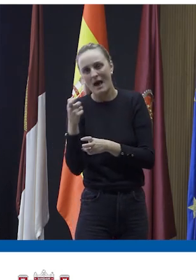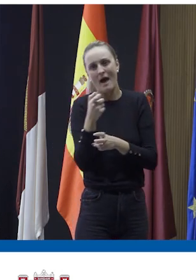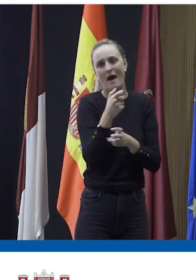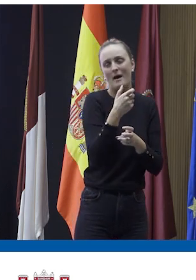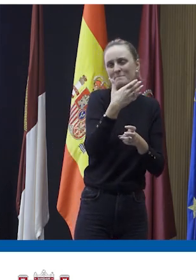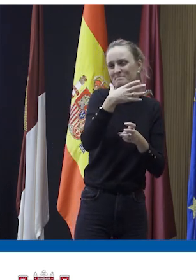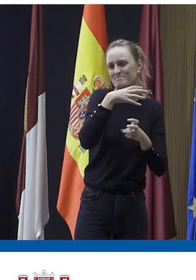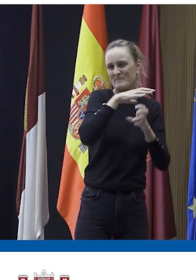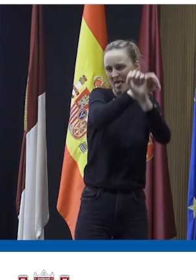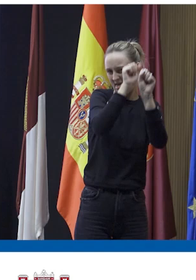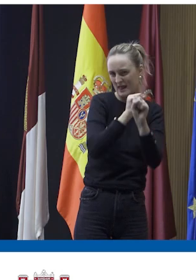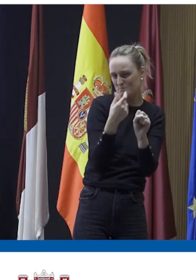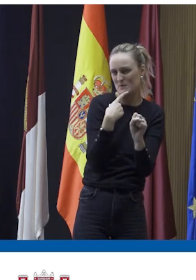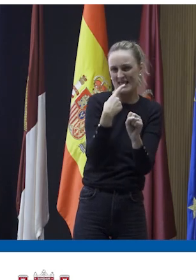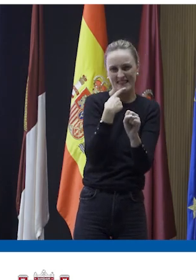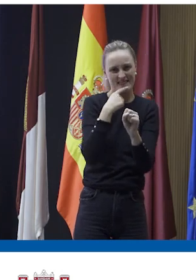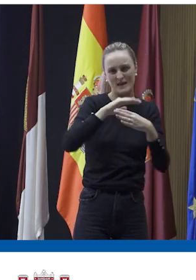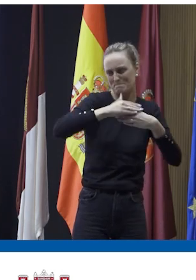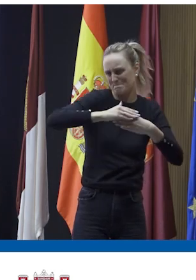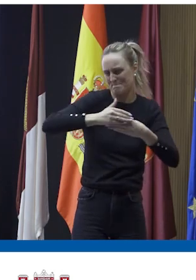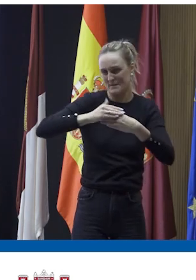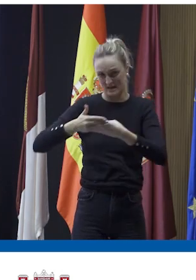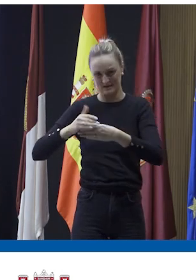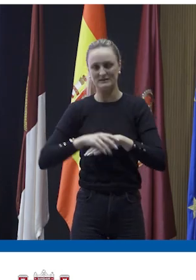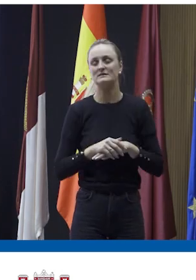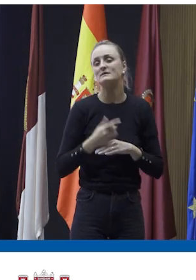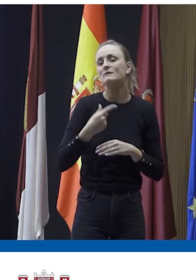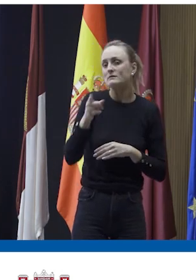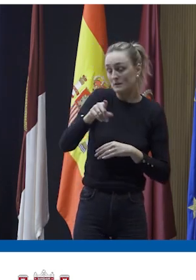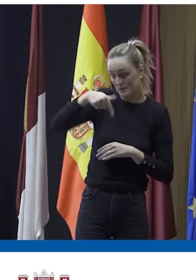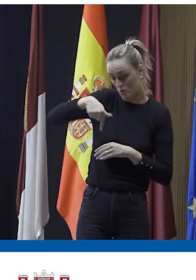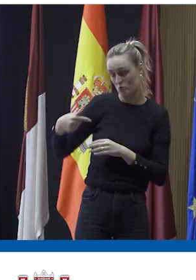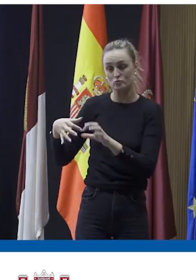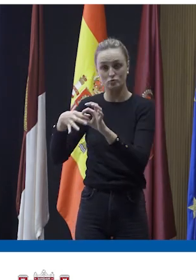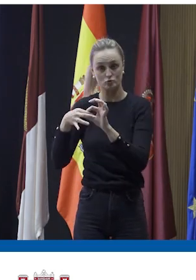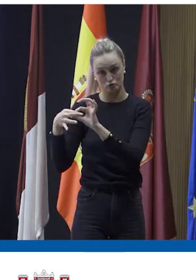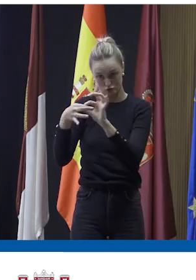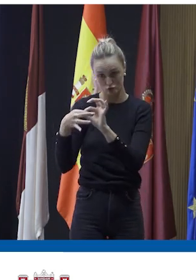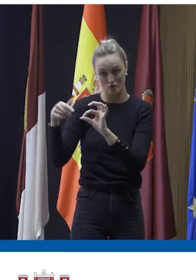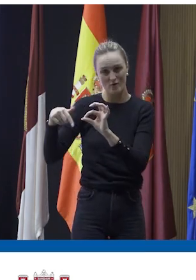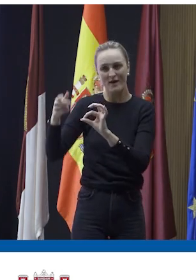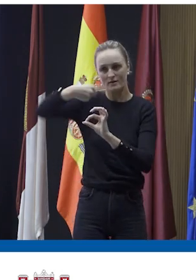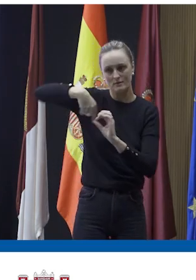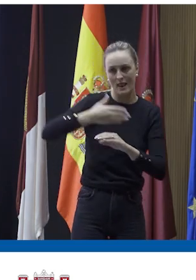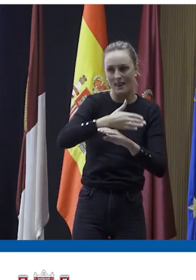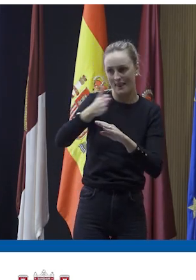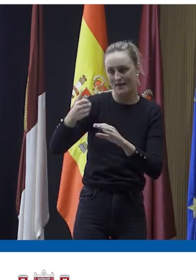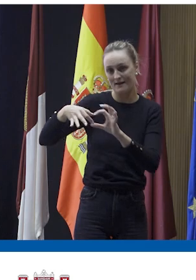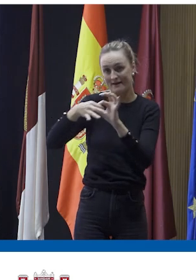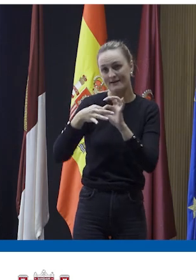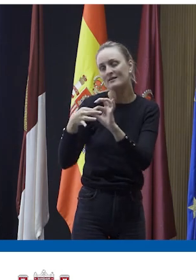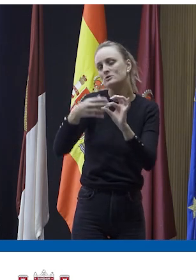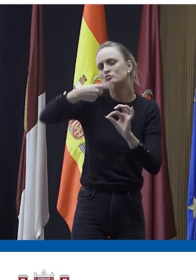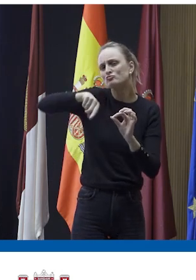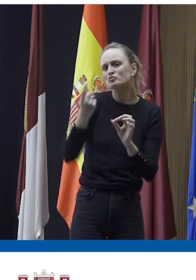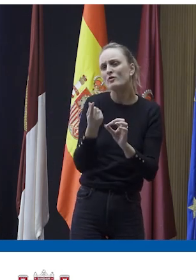esta manera contribuimos, en primer lugar por parte de la asociación, también con Soraya y el resto de las personas que hoy estamos aquí,